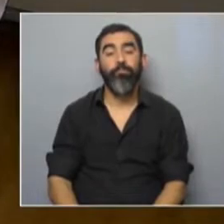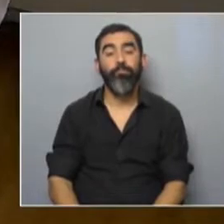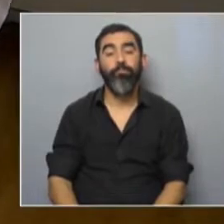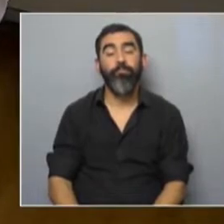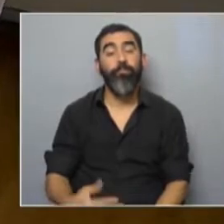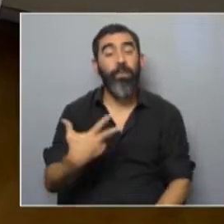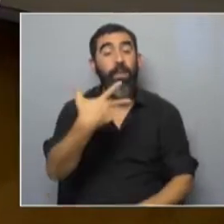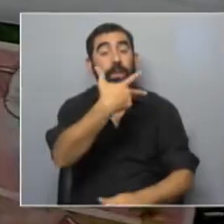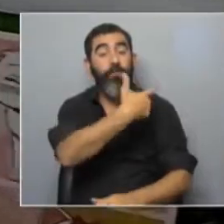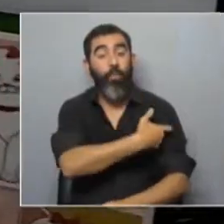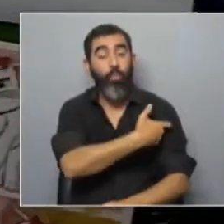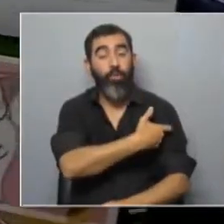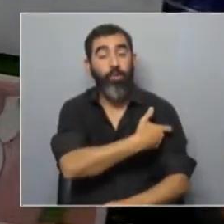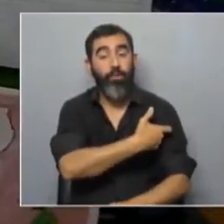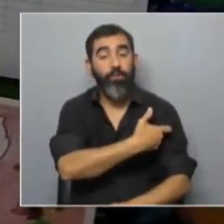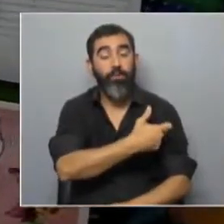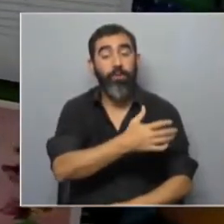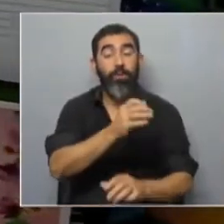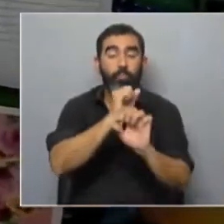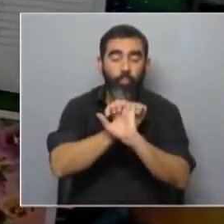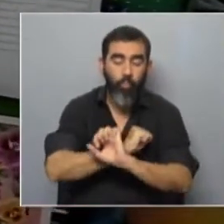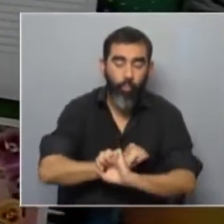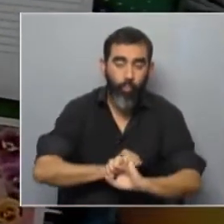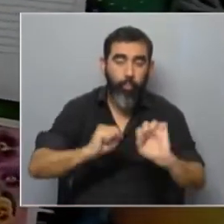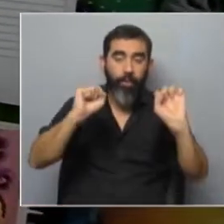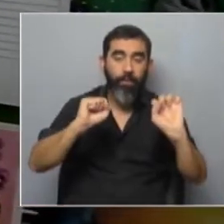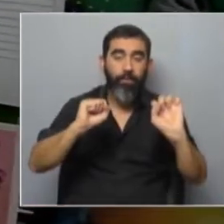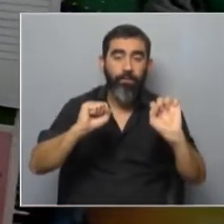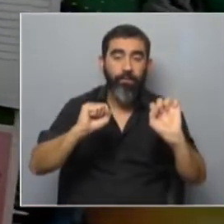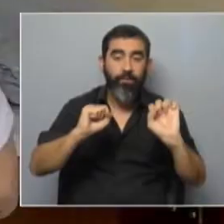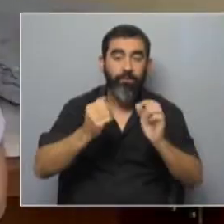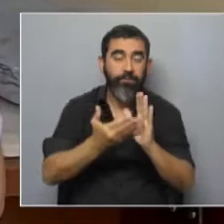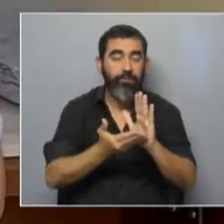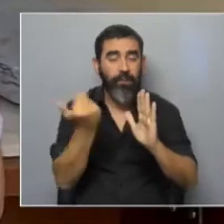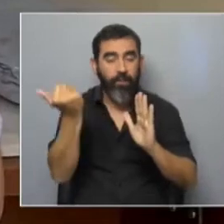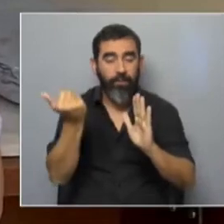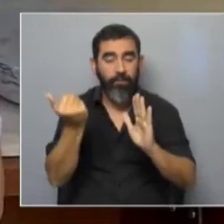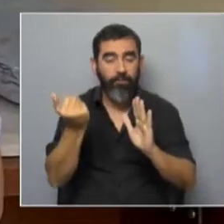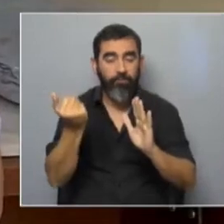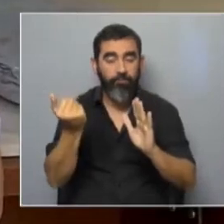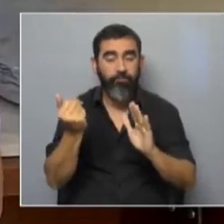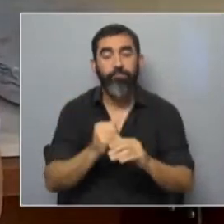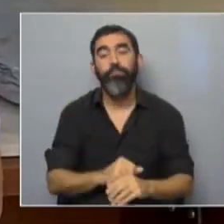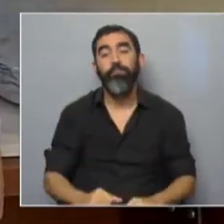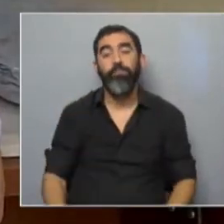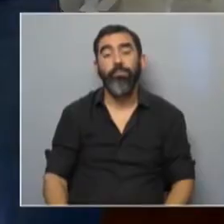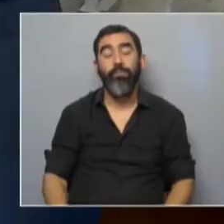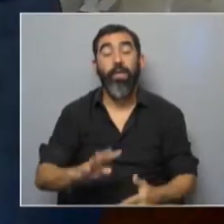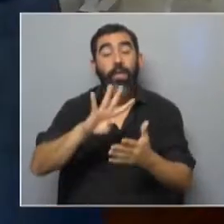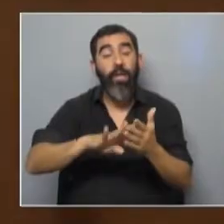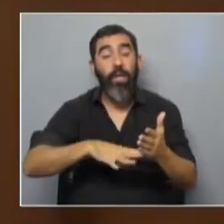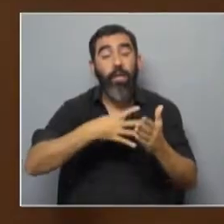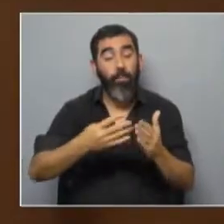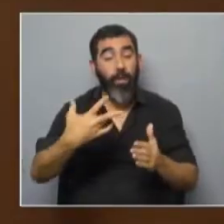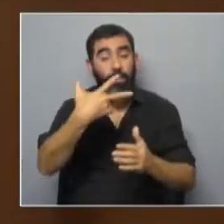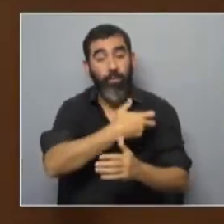Las vacunas que podrían o potencialmente podrían llegar a sacarse o eliminarse de los esquemas de